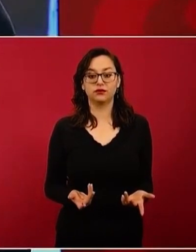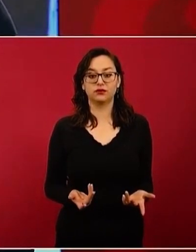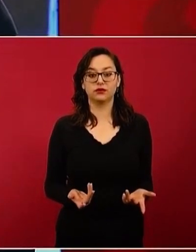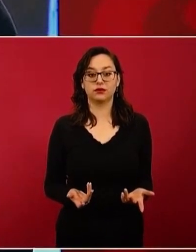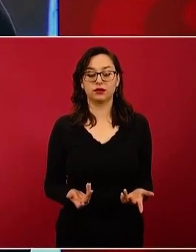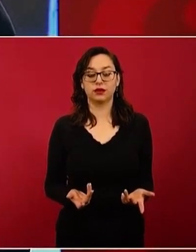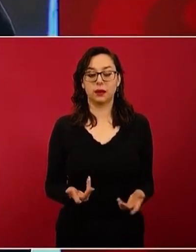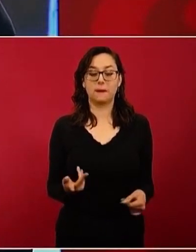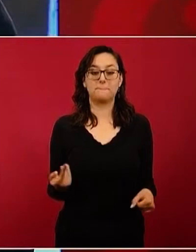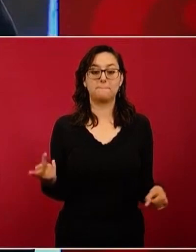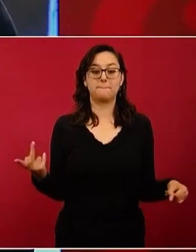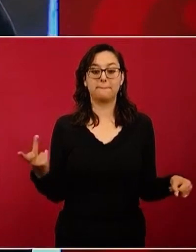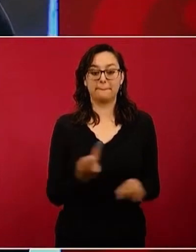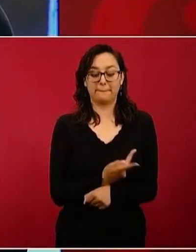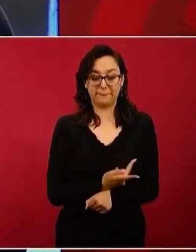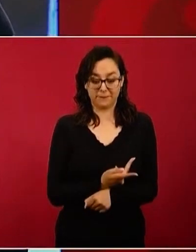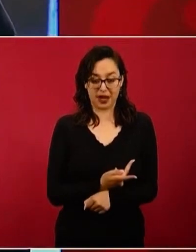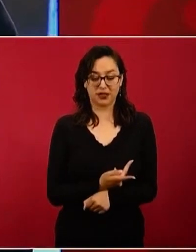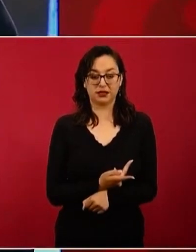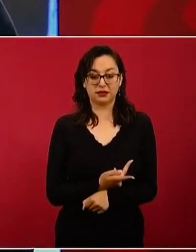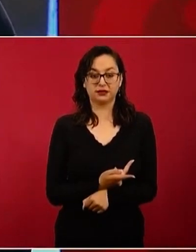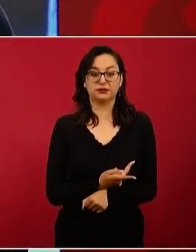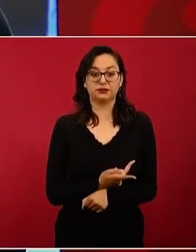las terminales para introducir